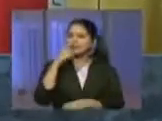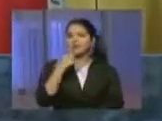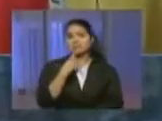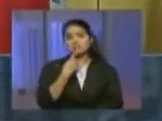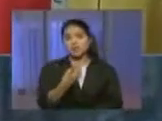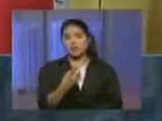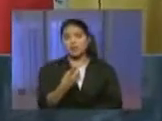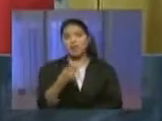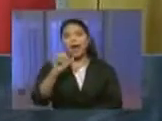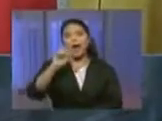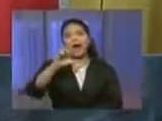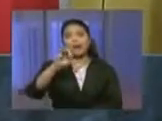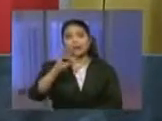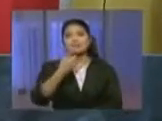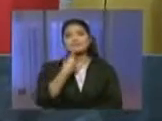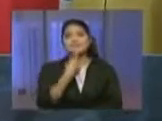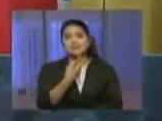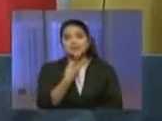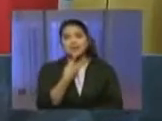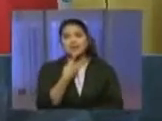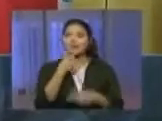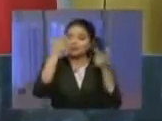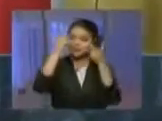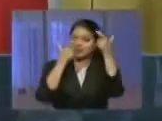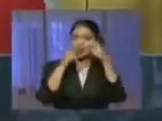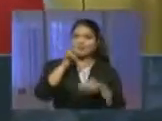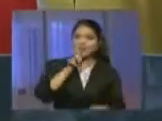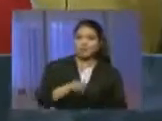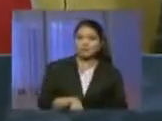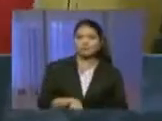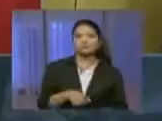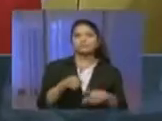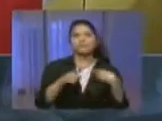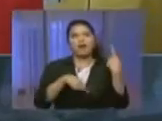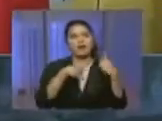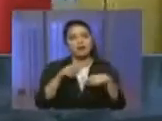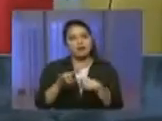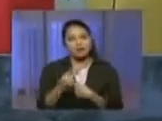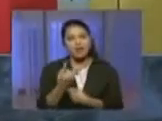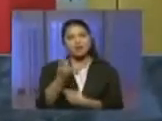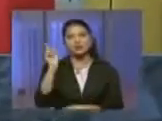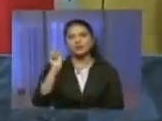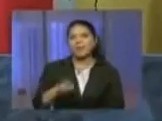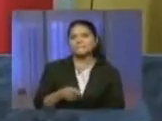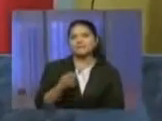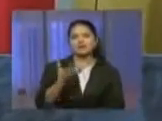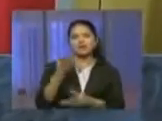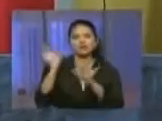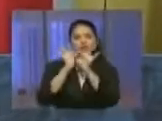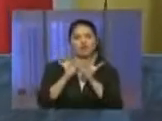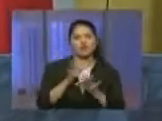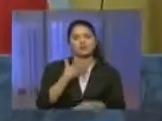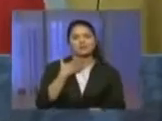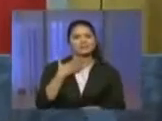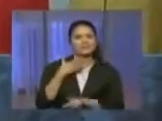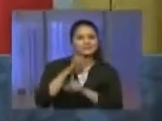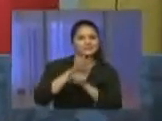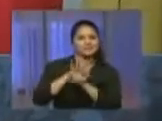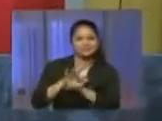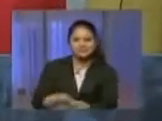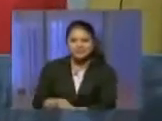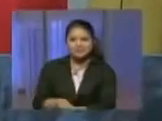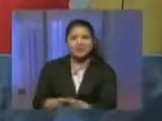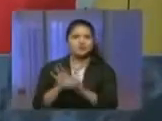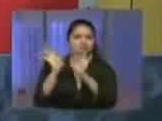Alí y dijo Chávez y fueron Herederos también de su racismo de su